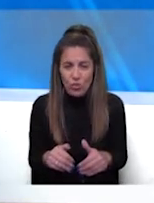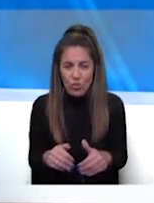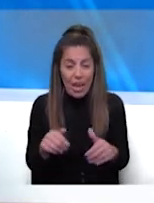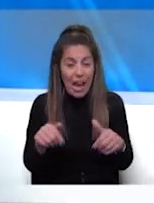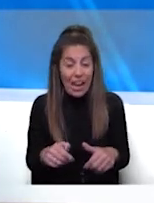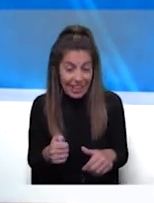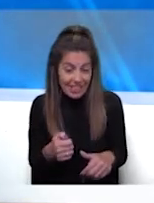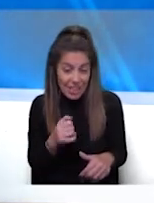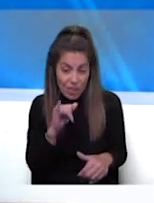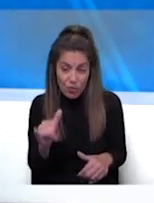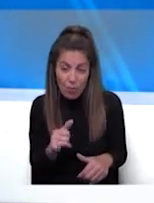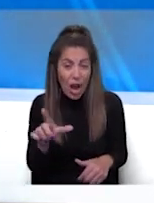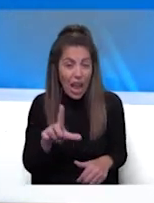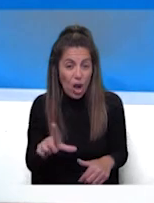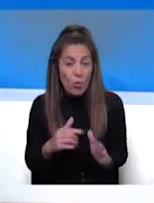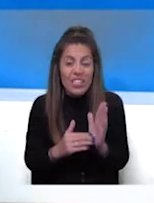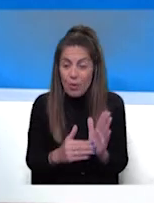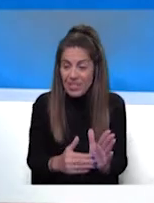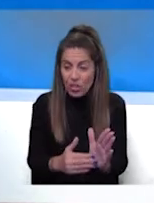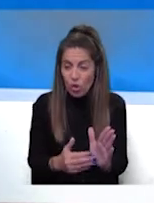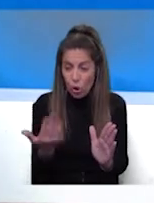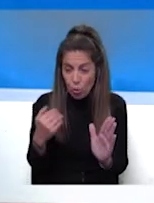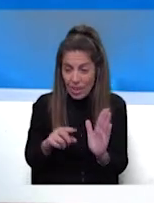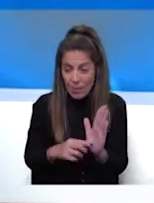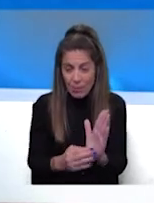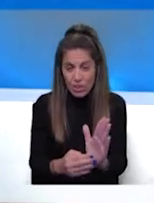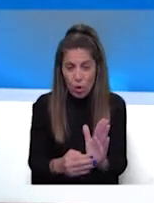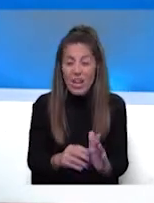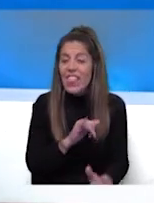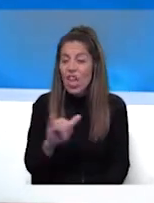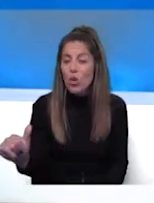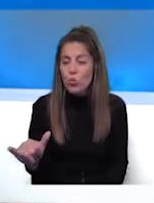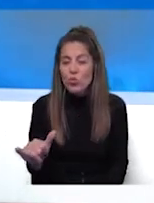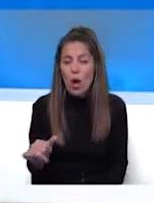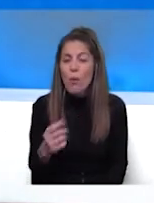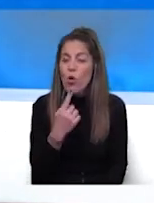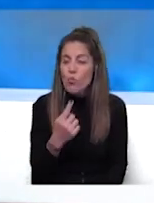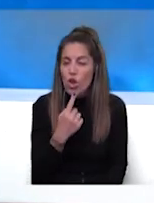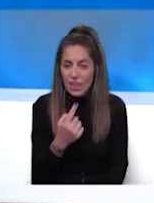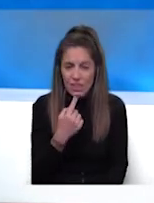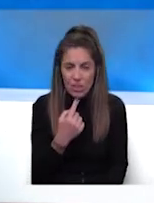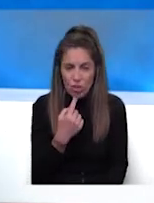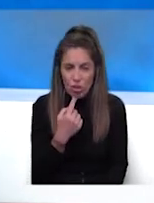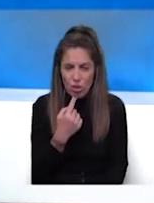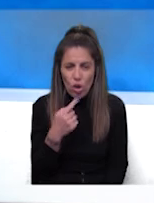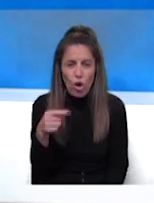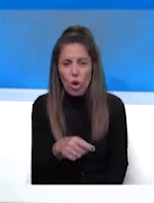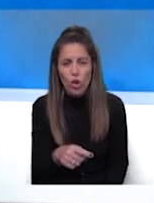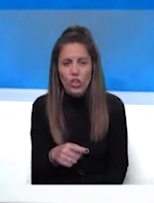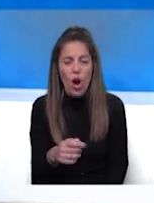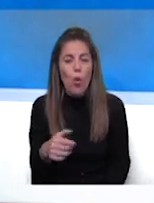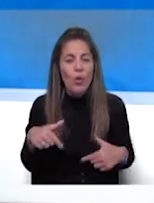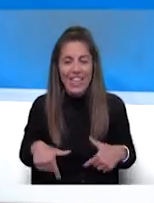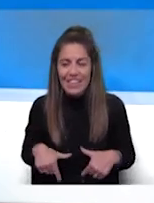Acaban de informar ustedes, el lunes se presentó una denuncia por un político contra una